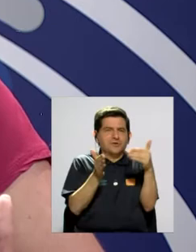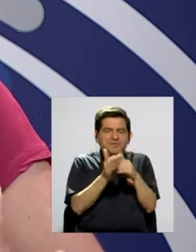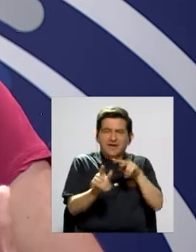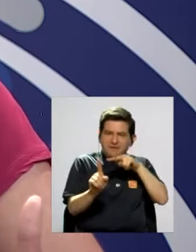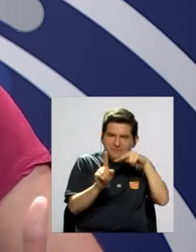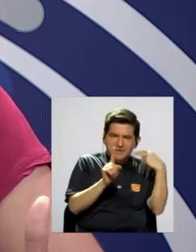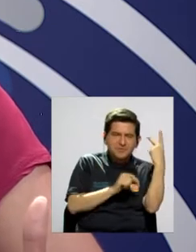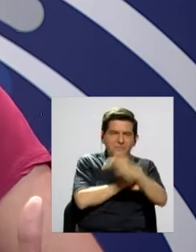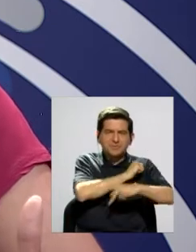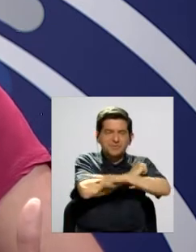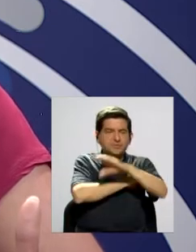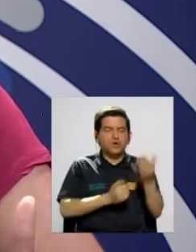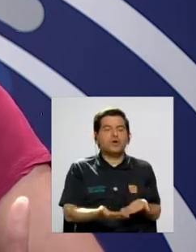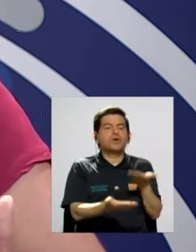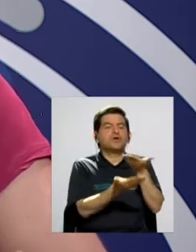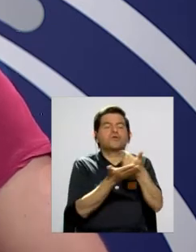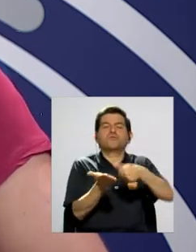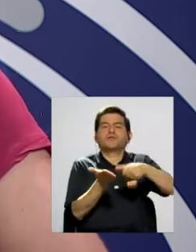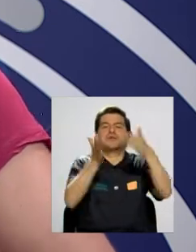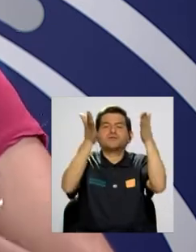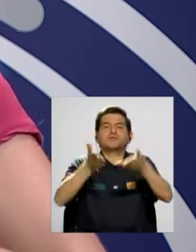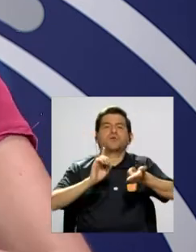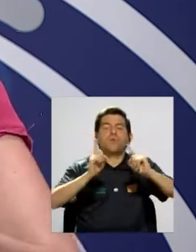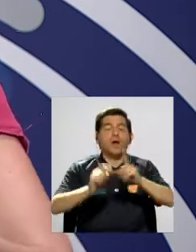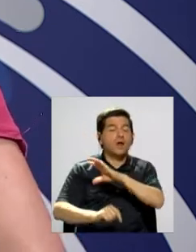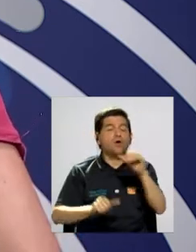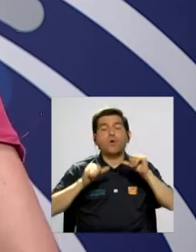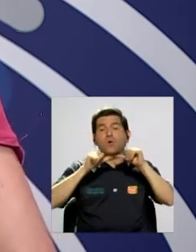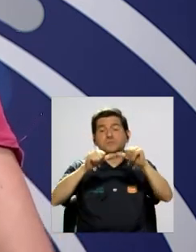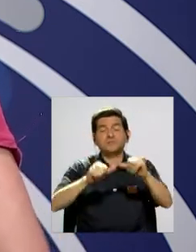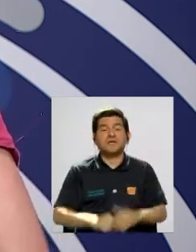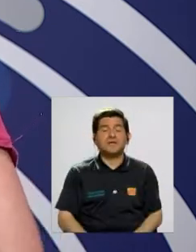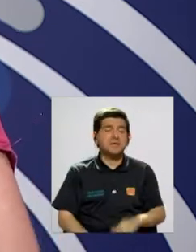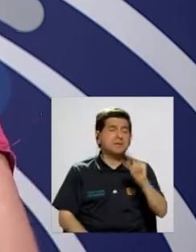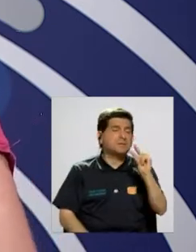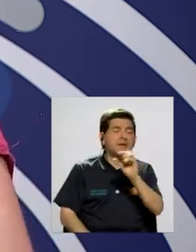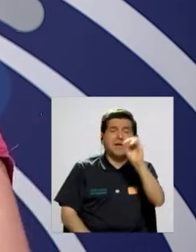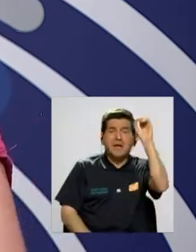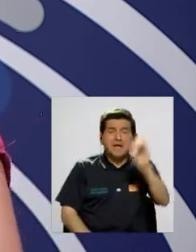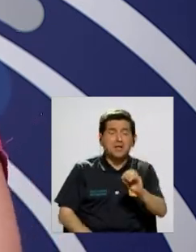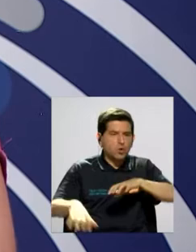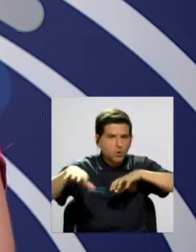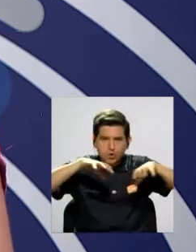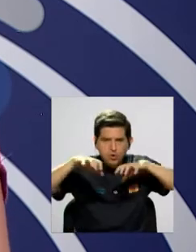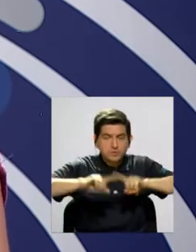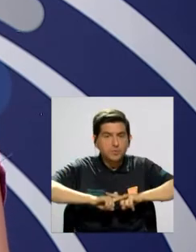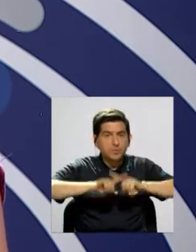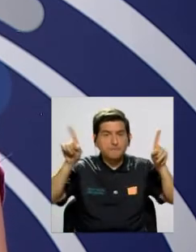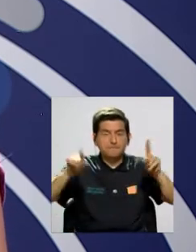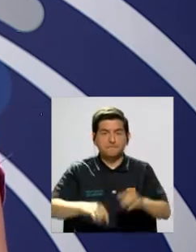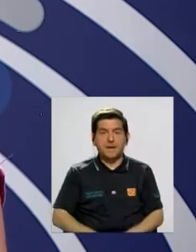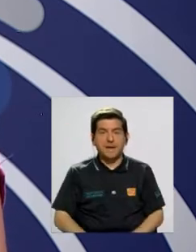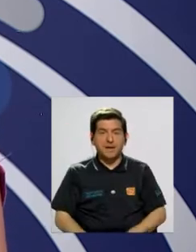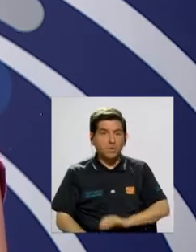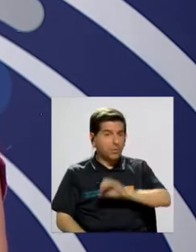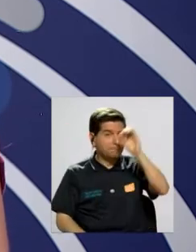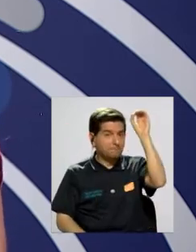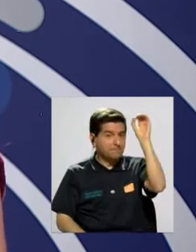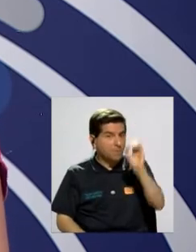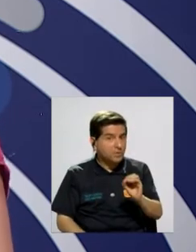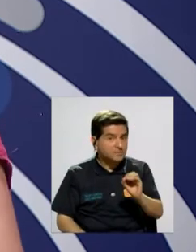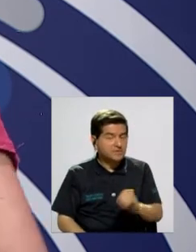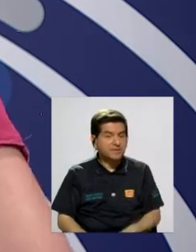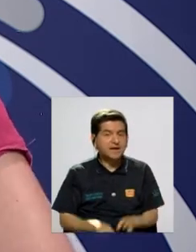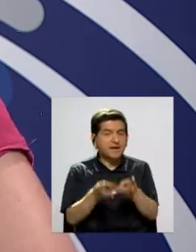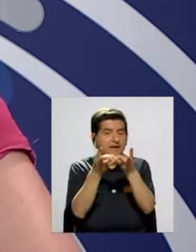y la oferta que le dan al electorado. Si no, seguiremos con un pequeño porcentaje que no se mueve, pero ¿qué es un porcentaje que